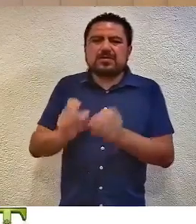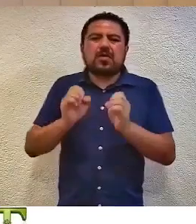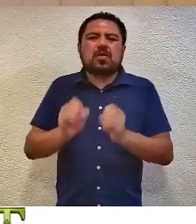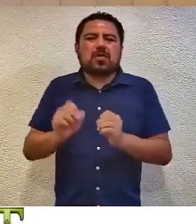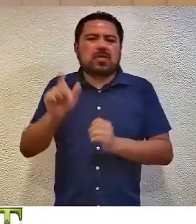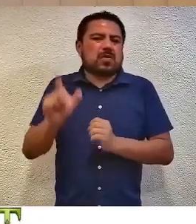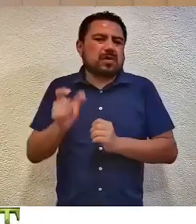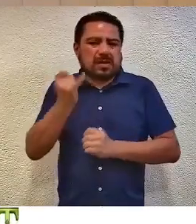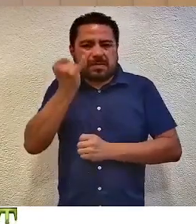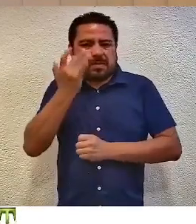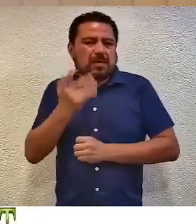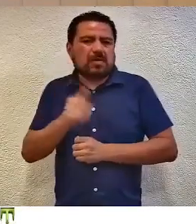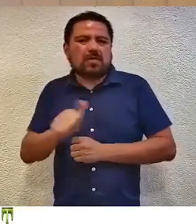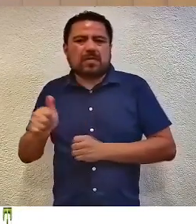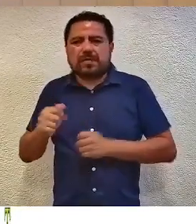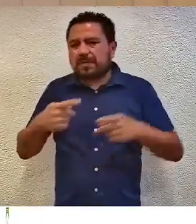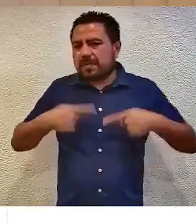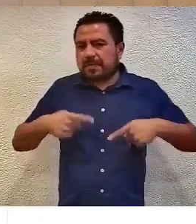reputación de terceros.